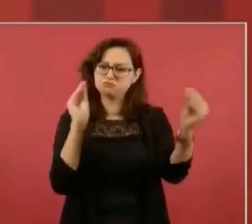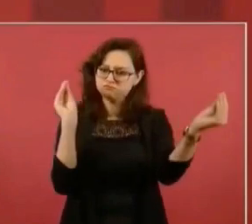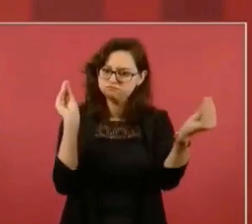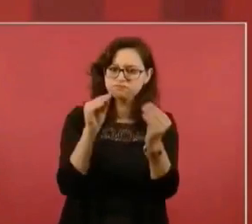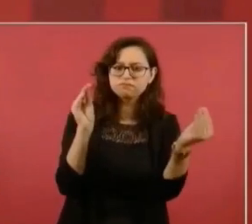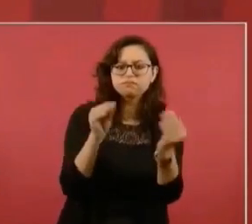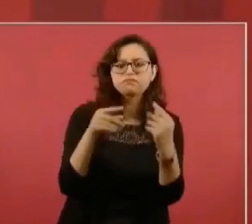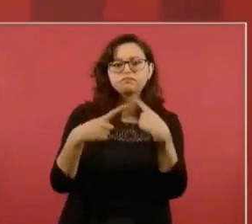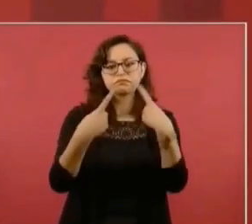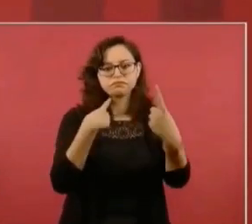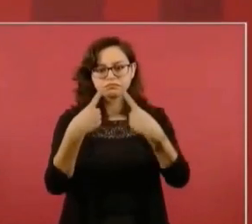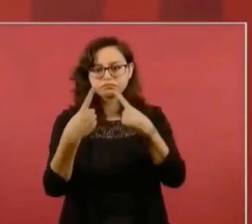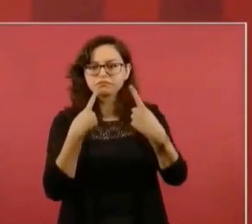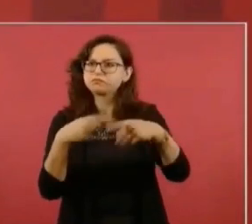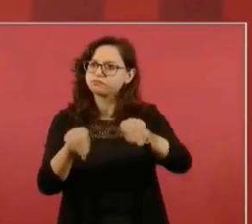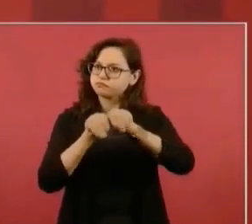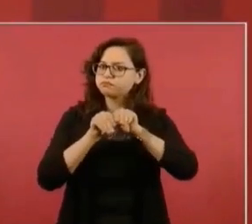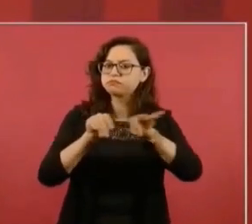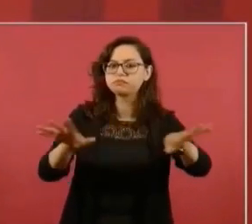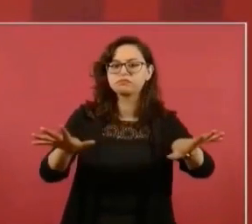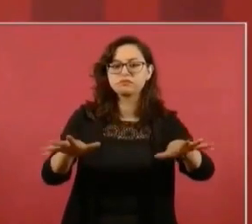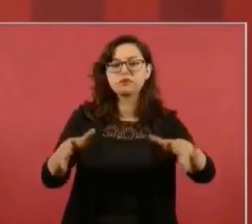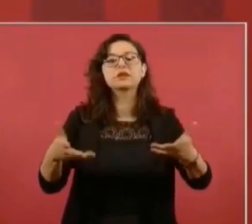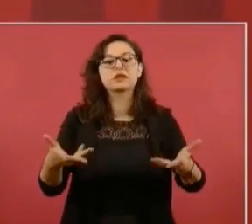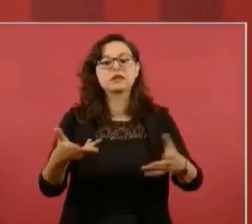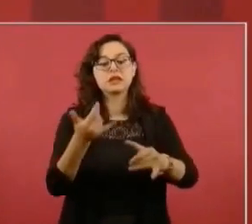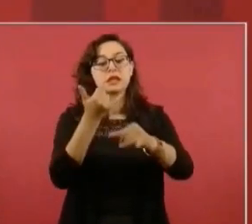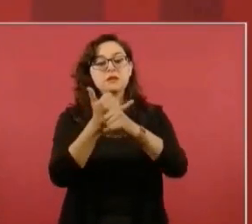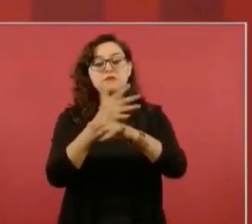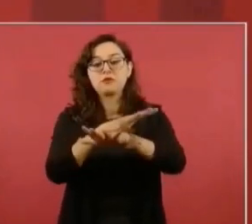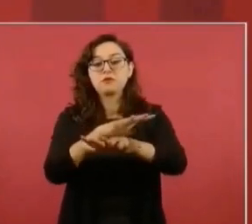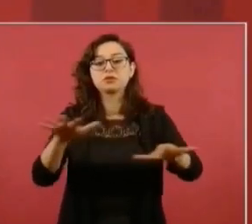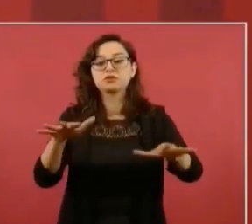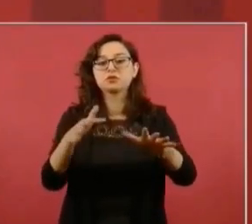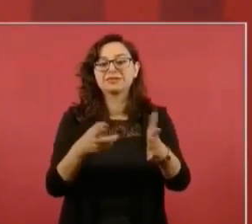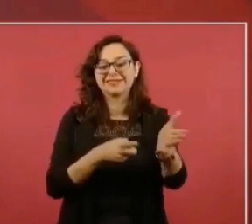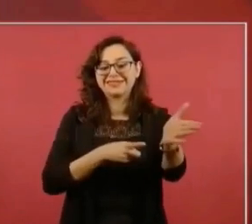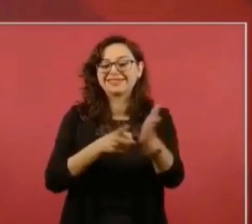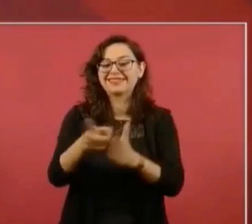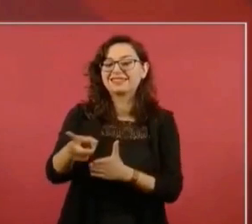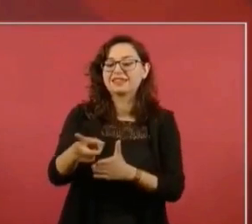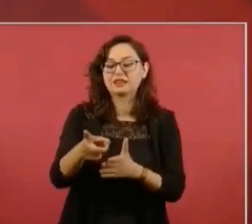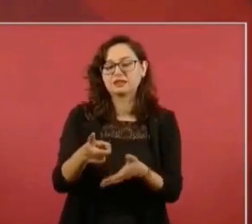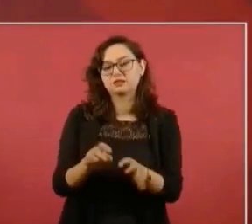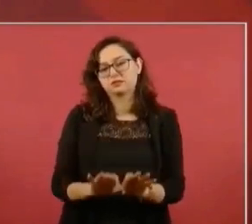Es muy importante el derecho a la información